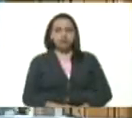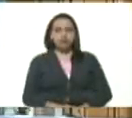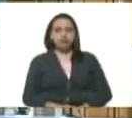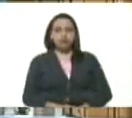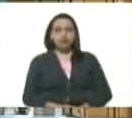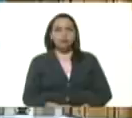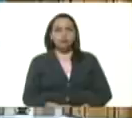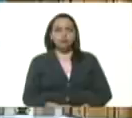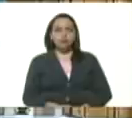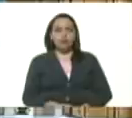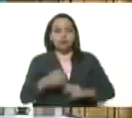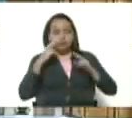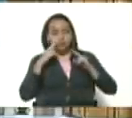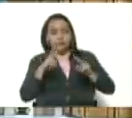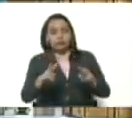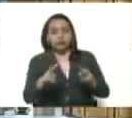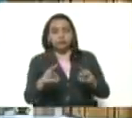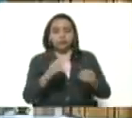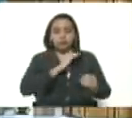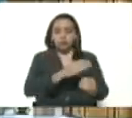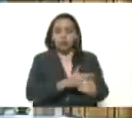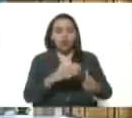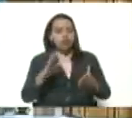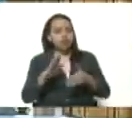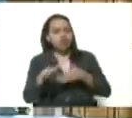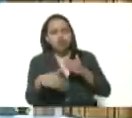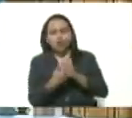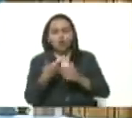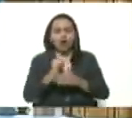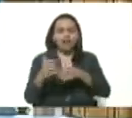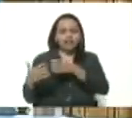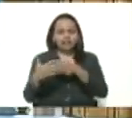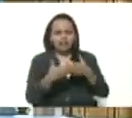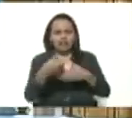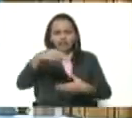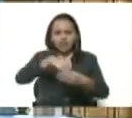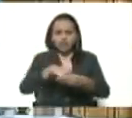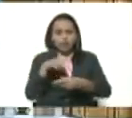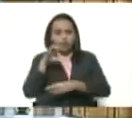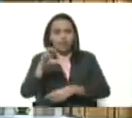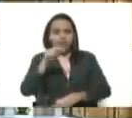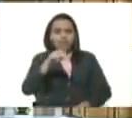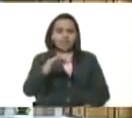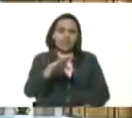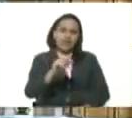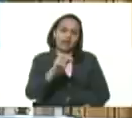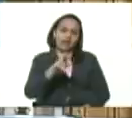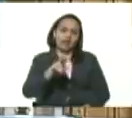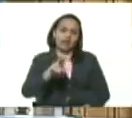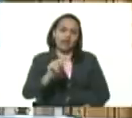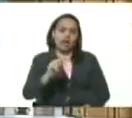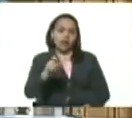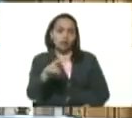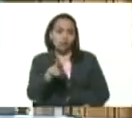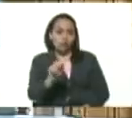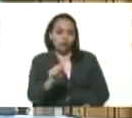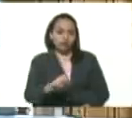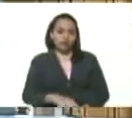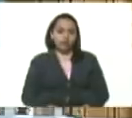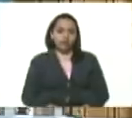y vivimos intensamente toda la insurrección y la guerra nicaragüense. Yo recuerdo que